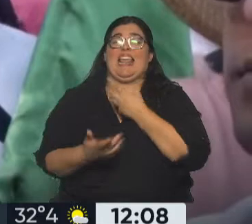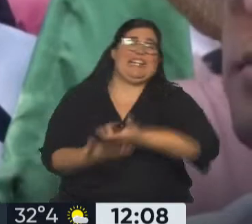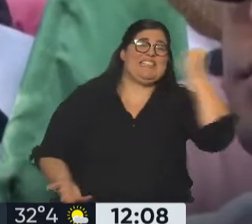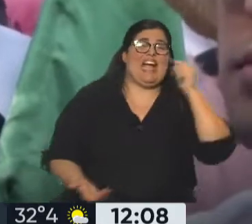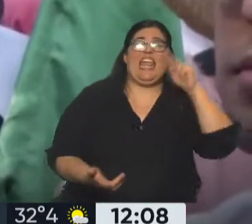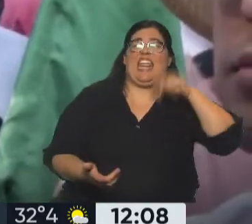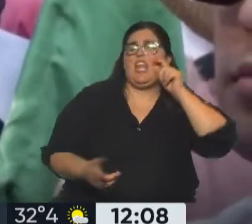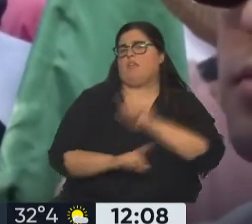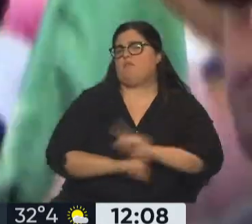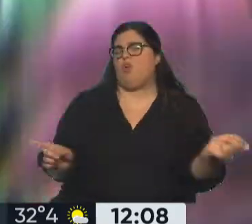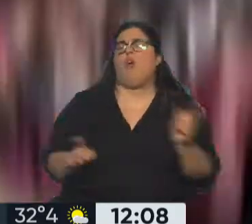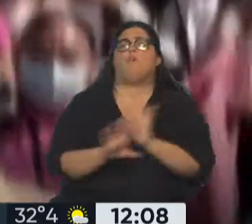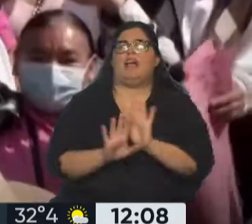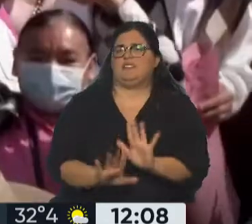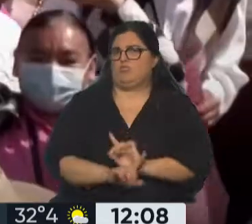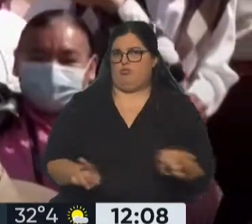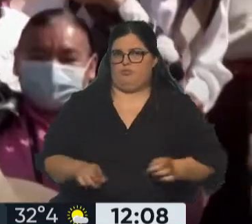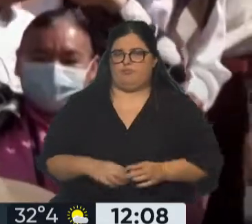y al árbitro autónomo.